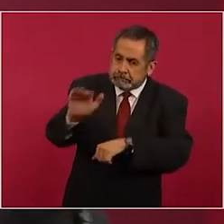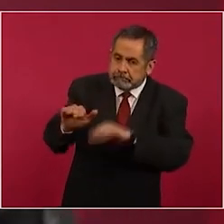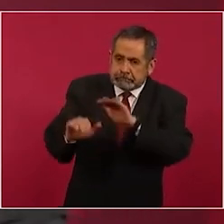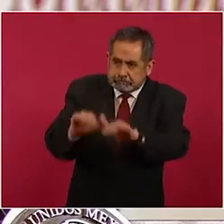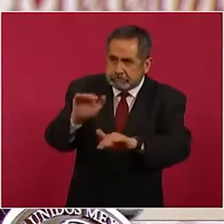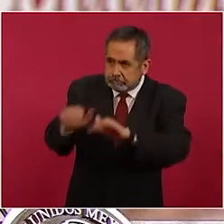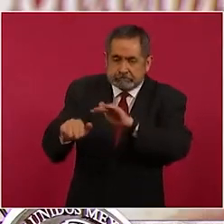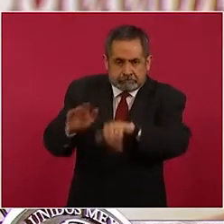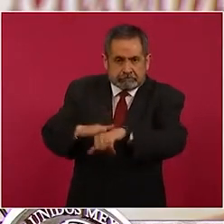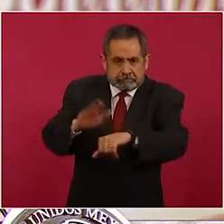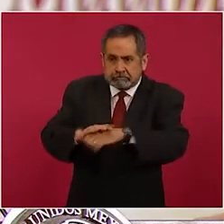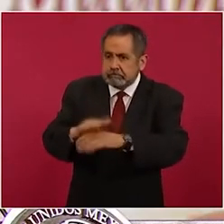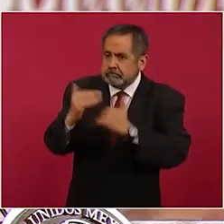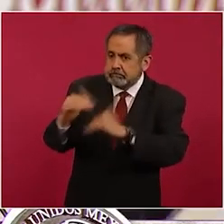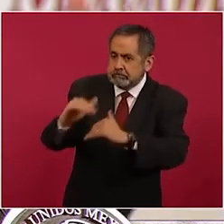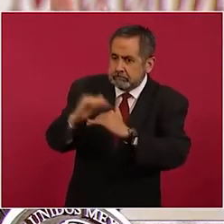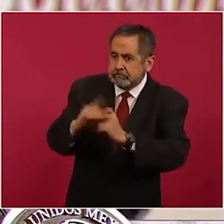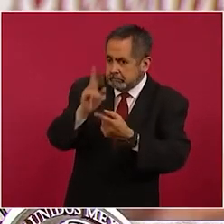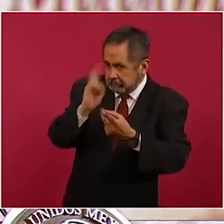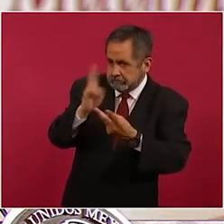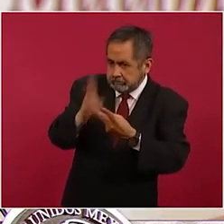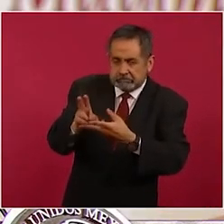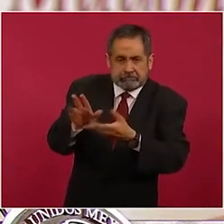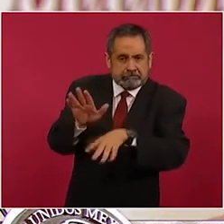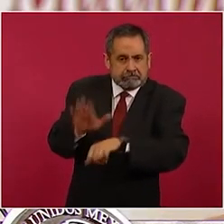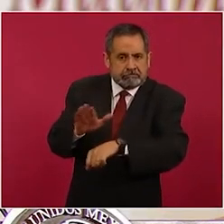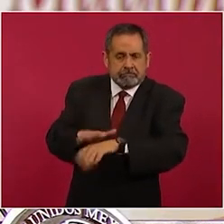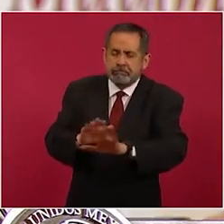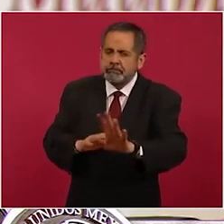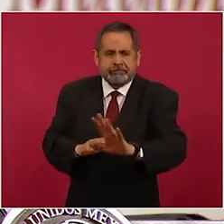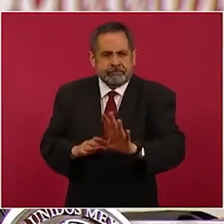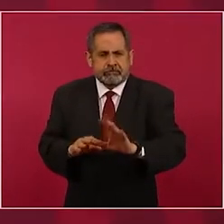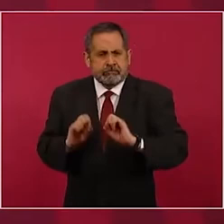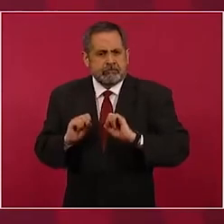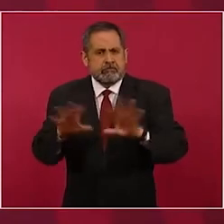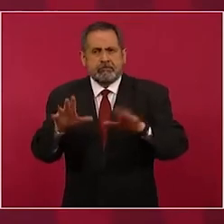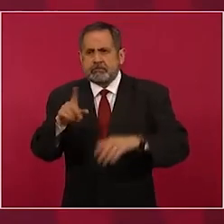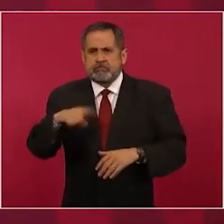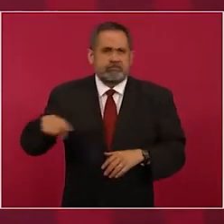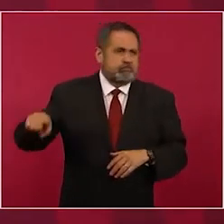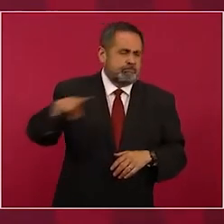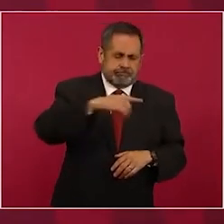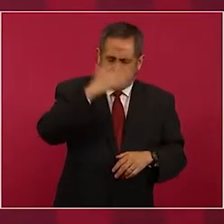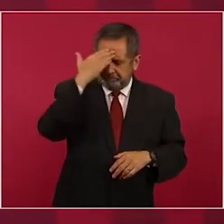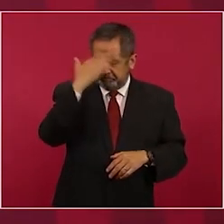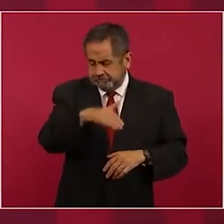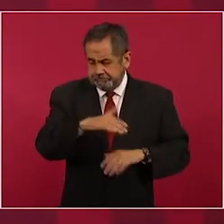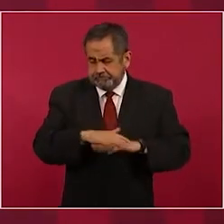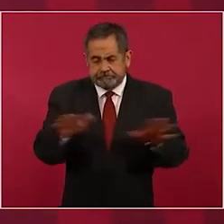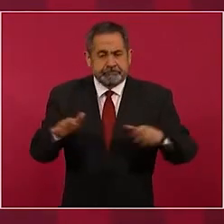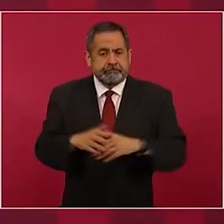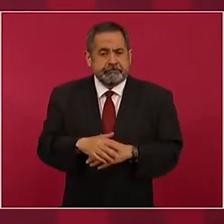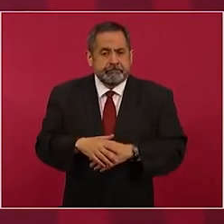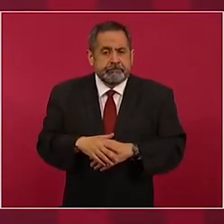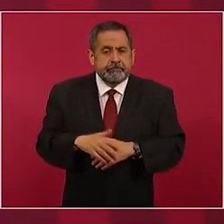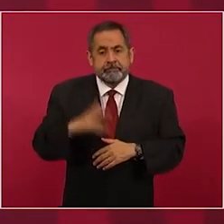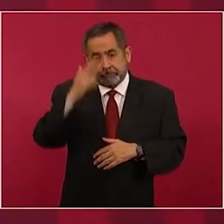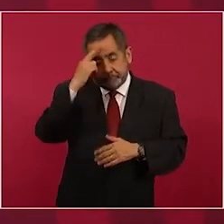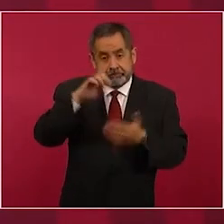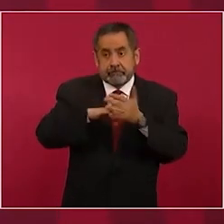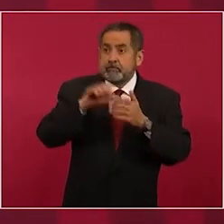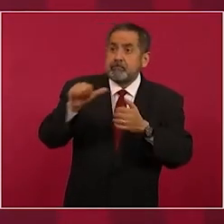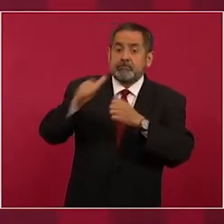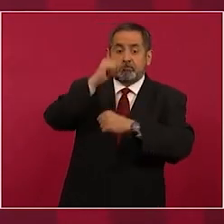estarlo limitando, no hay que estarlo forzando. Este modelo de restricción, muy severo en